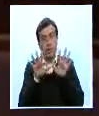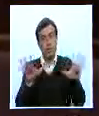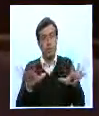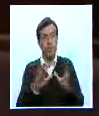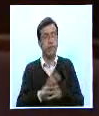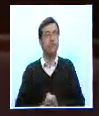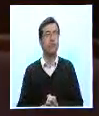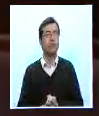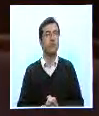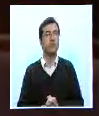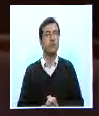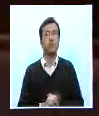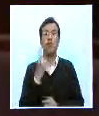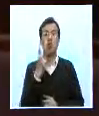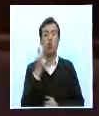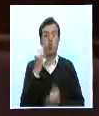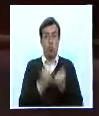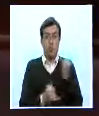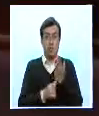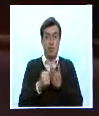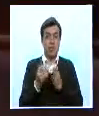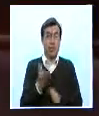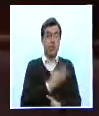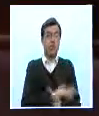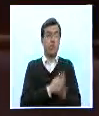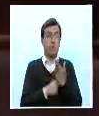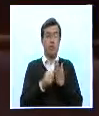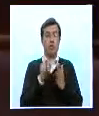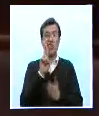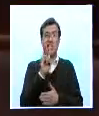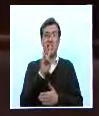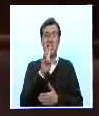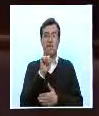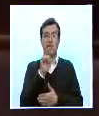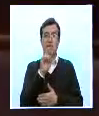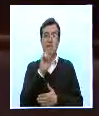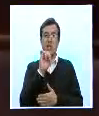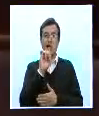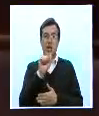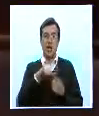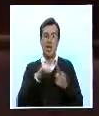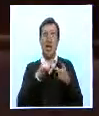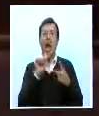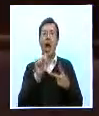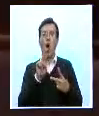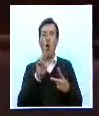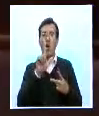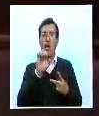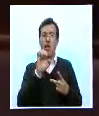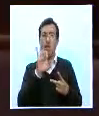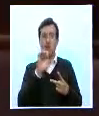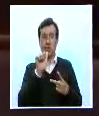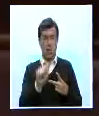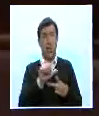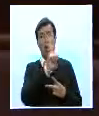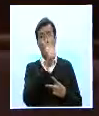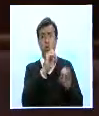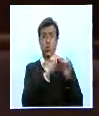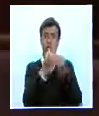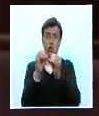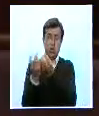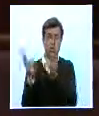los dos últimos ministros del ministro de rivadeneira y aulestia y asimismo otras organizaciones